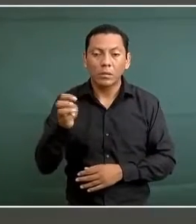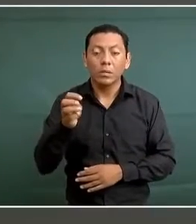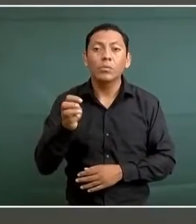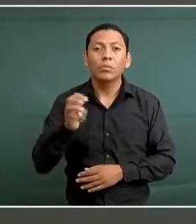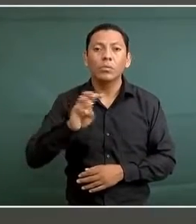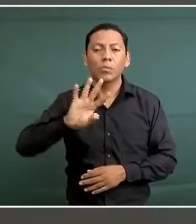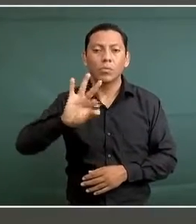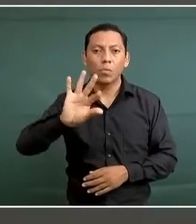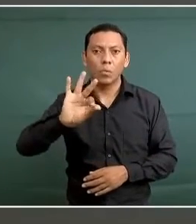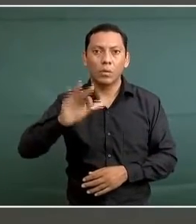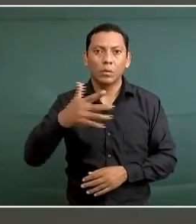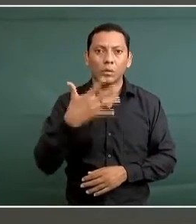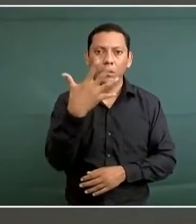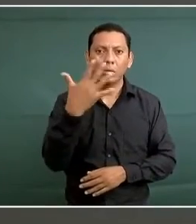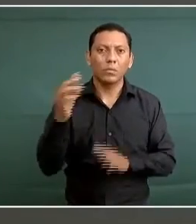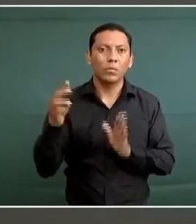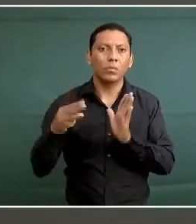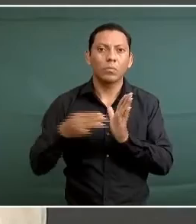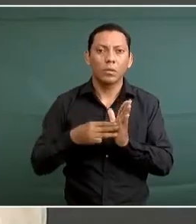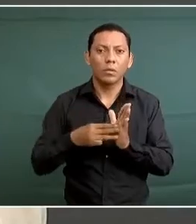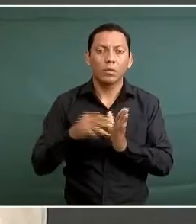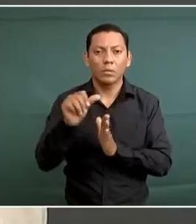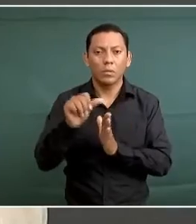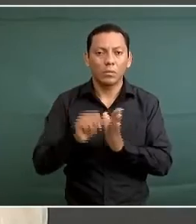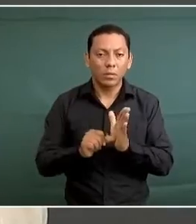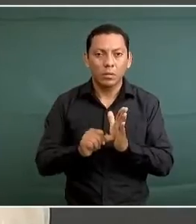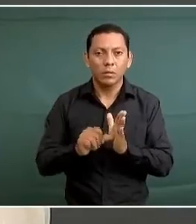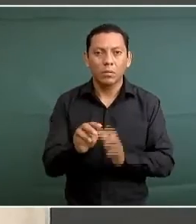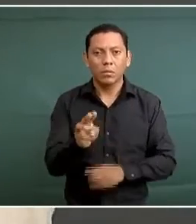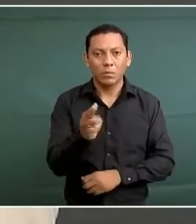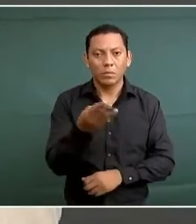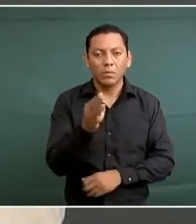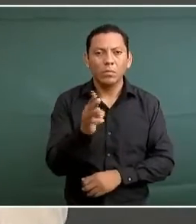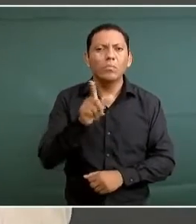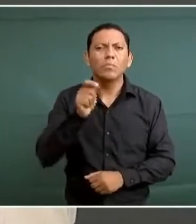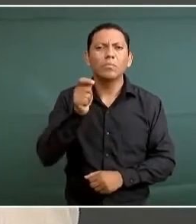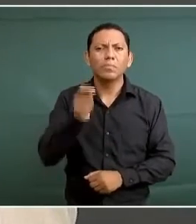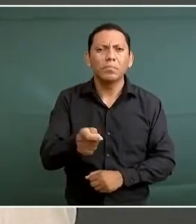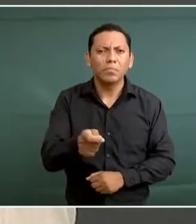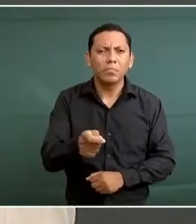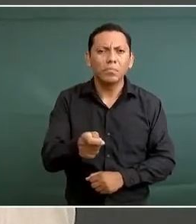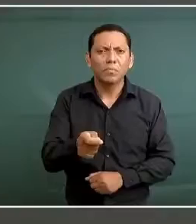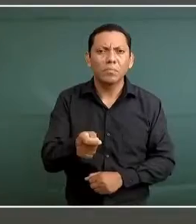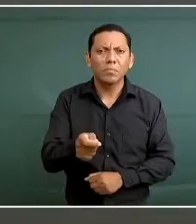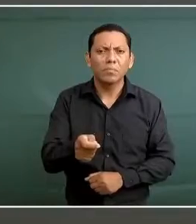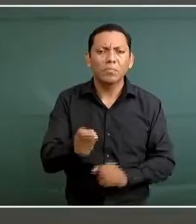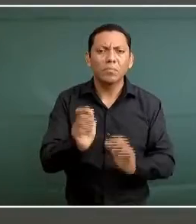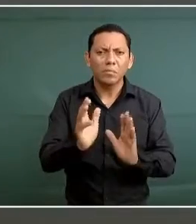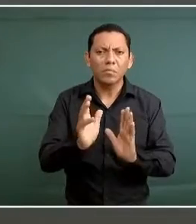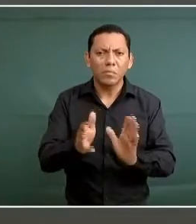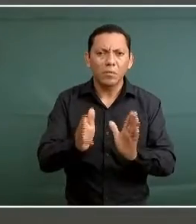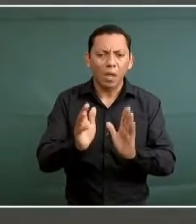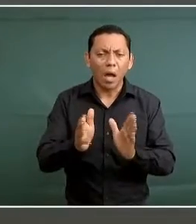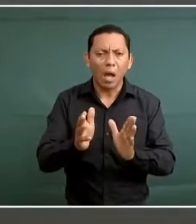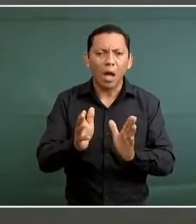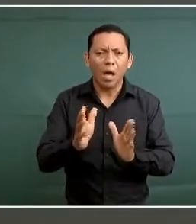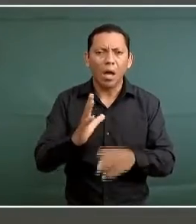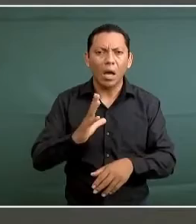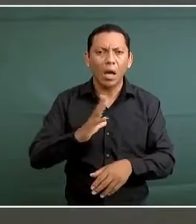345 mil en mayo quiere decir ya estamos